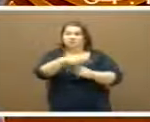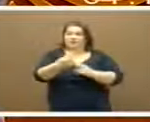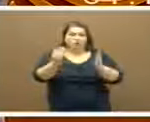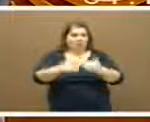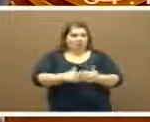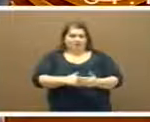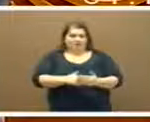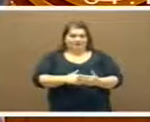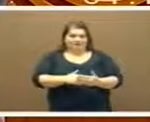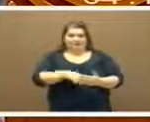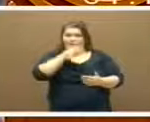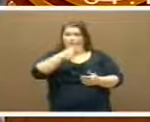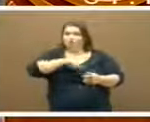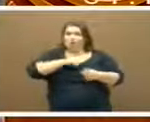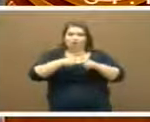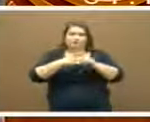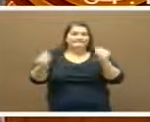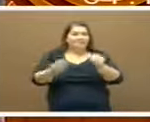sobre aquello que hay que mejorar